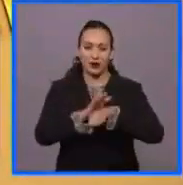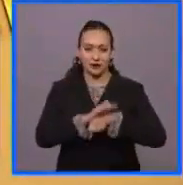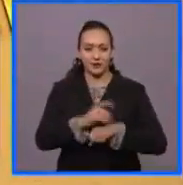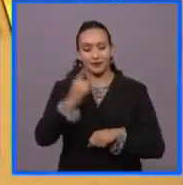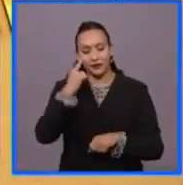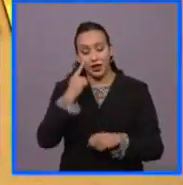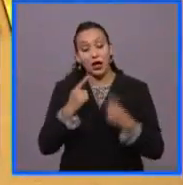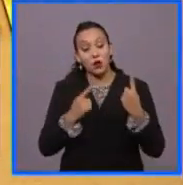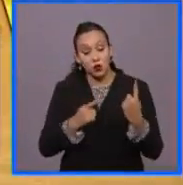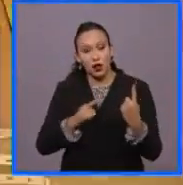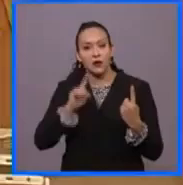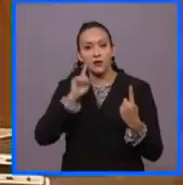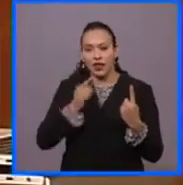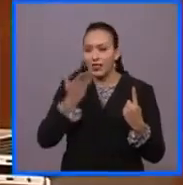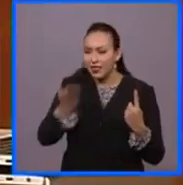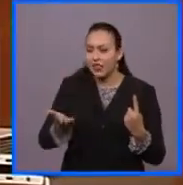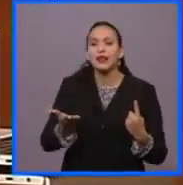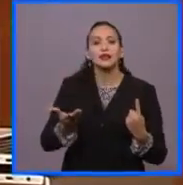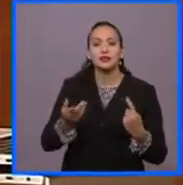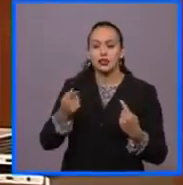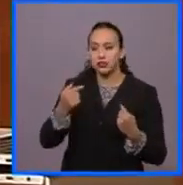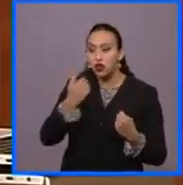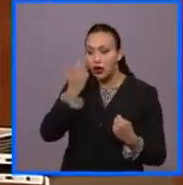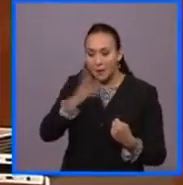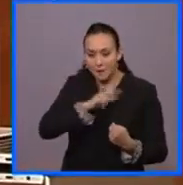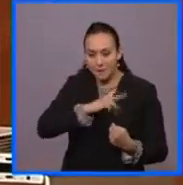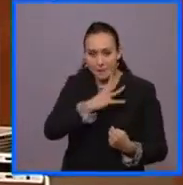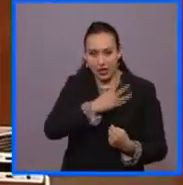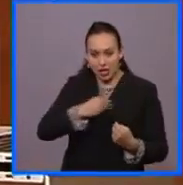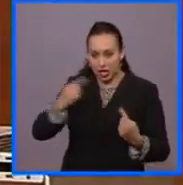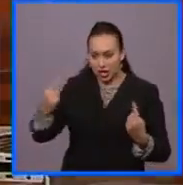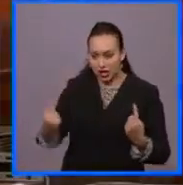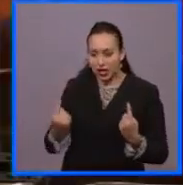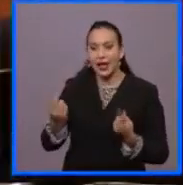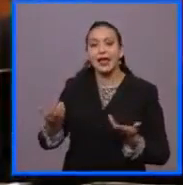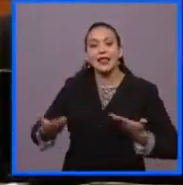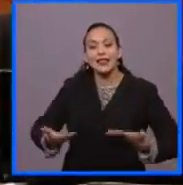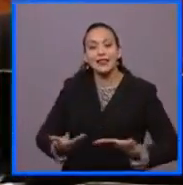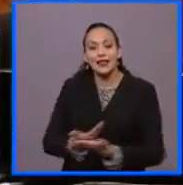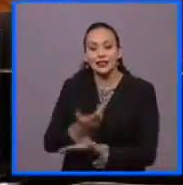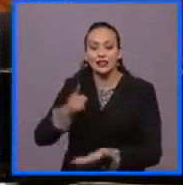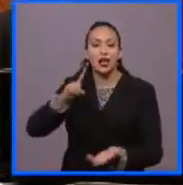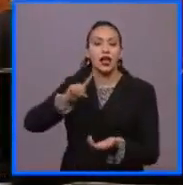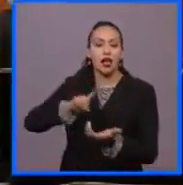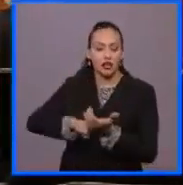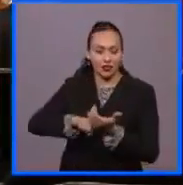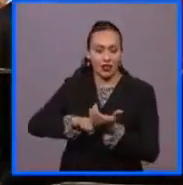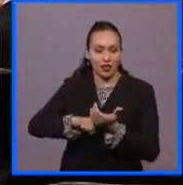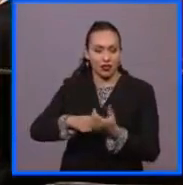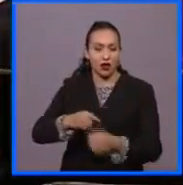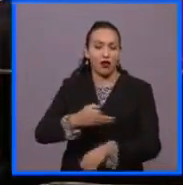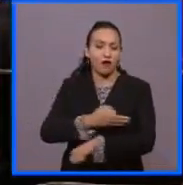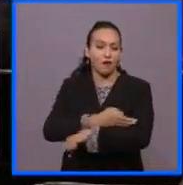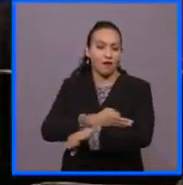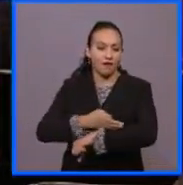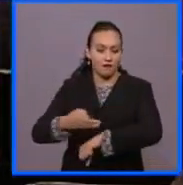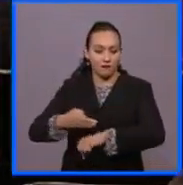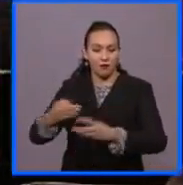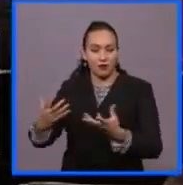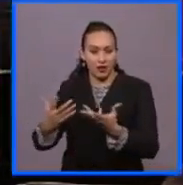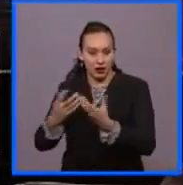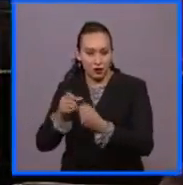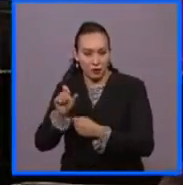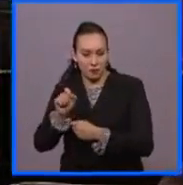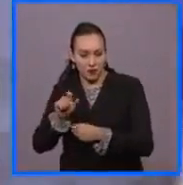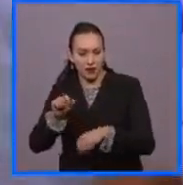el que se reclamaba la guarda y custodia de una menor nacida en el marco de una familia homoparental. La sala precisó que